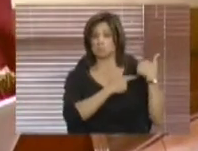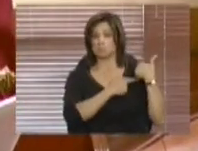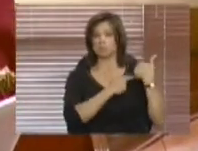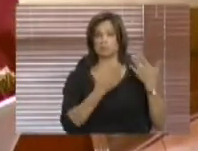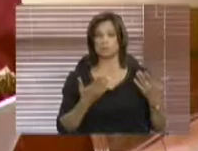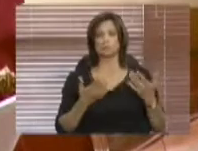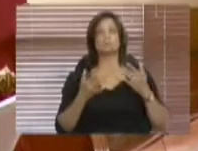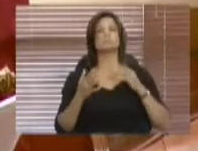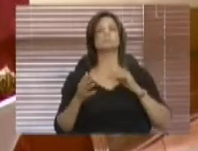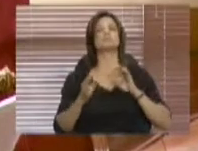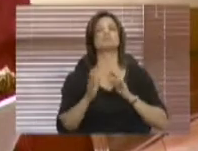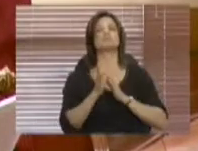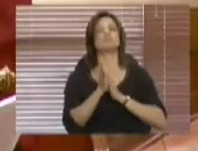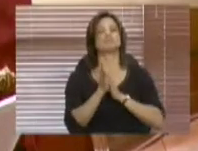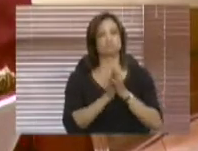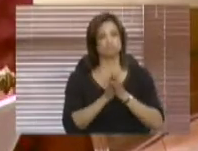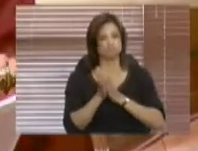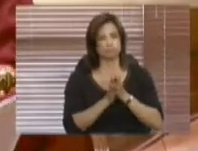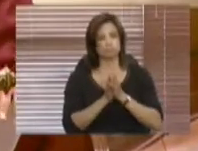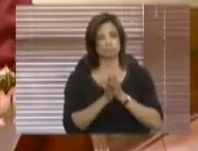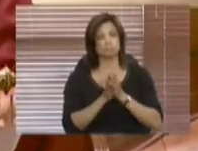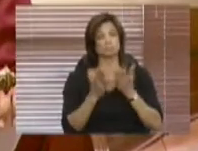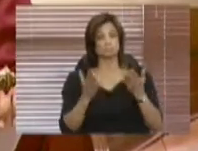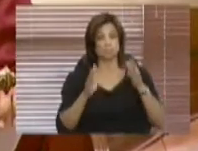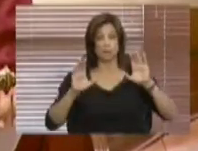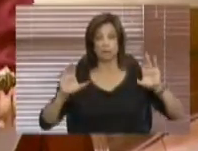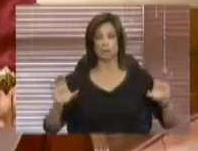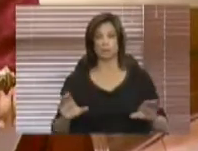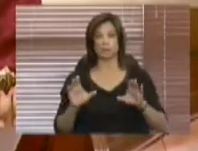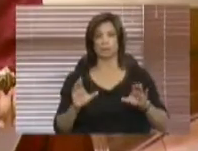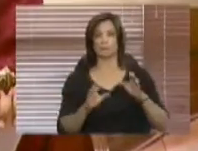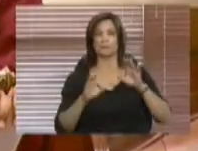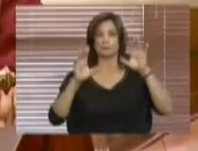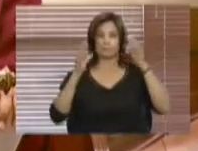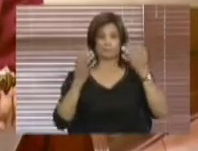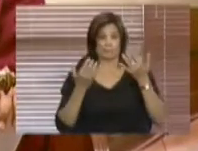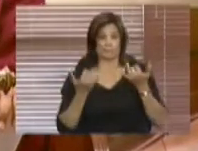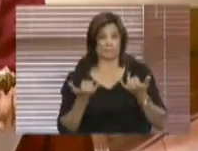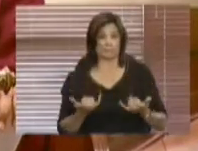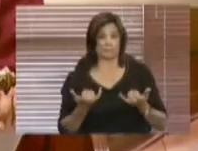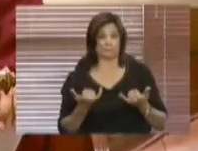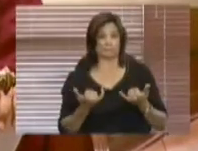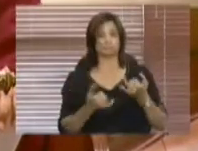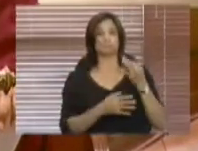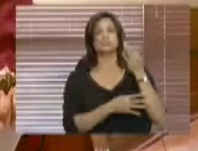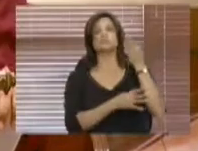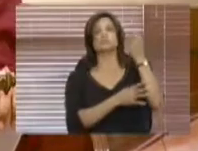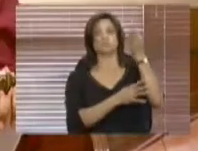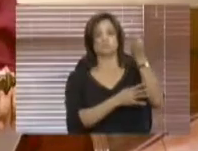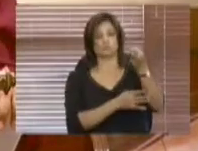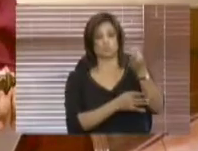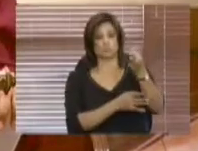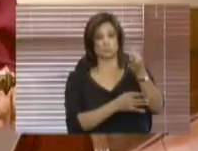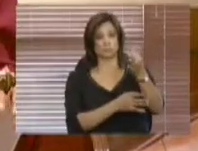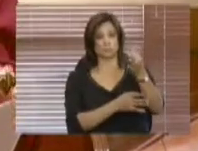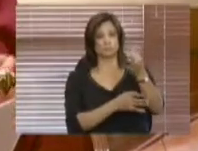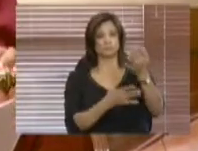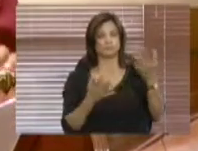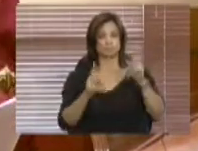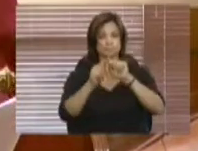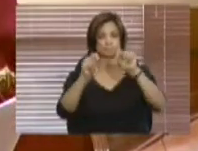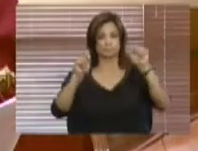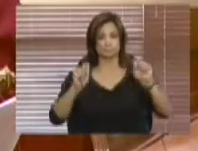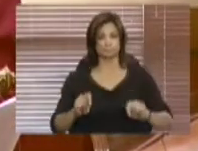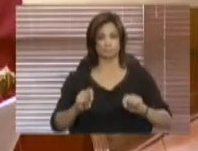y poderoso estimulante para la acción del presente y del porvenir. El